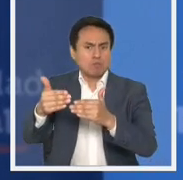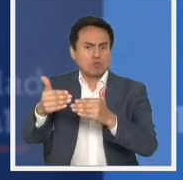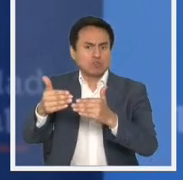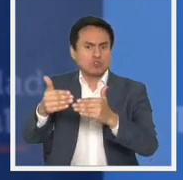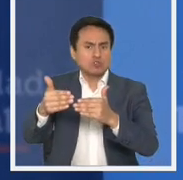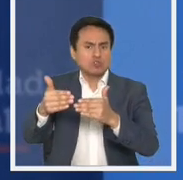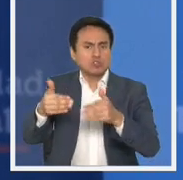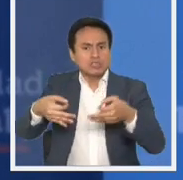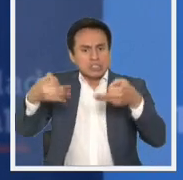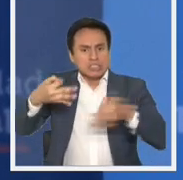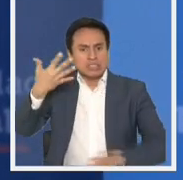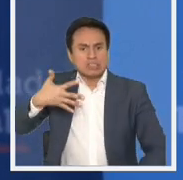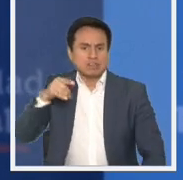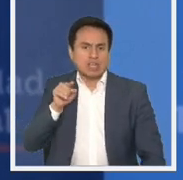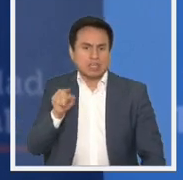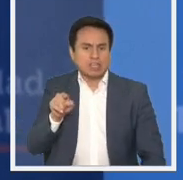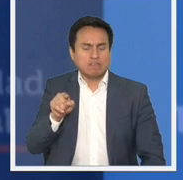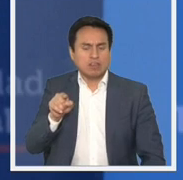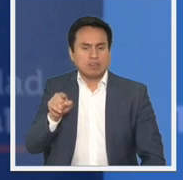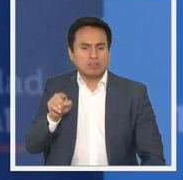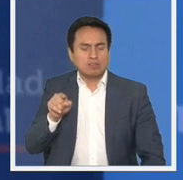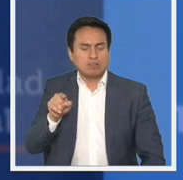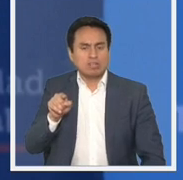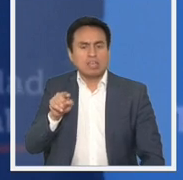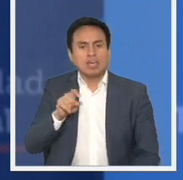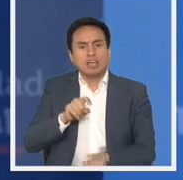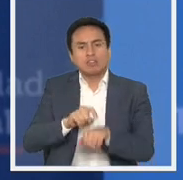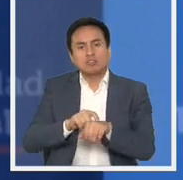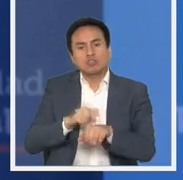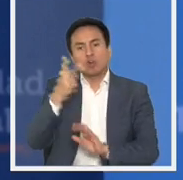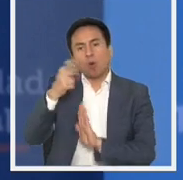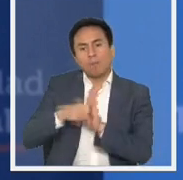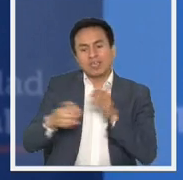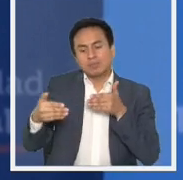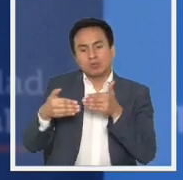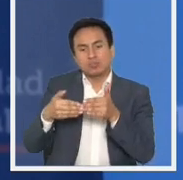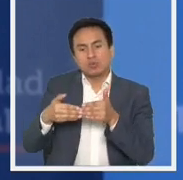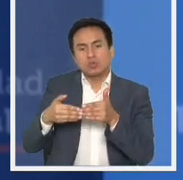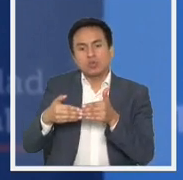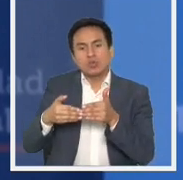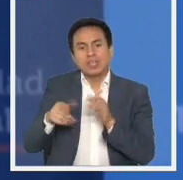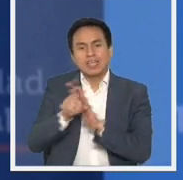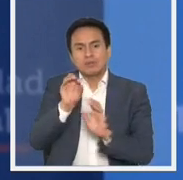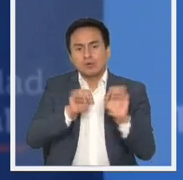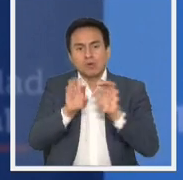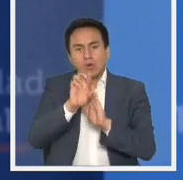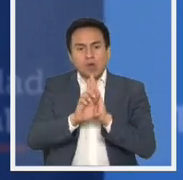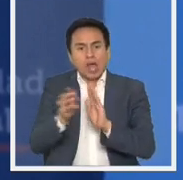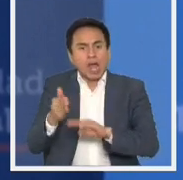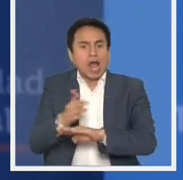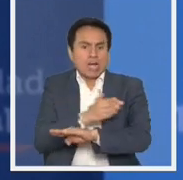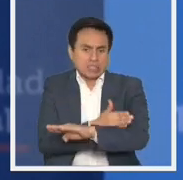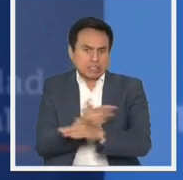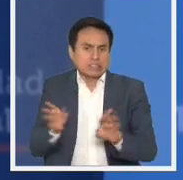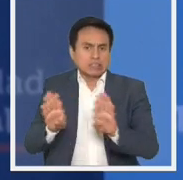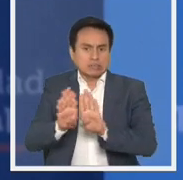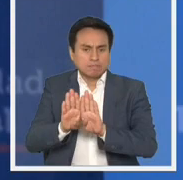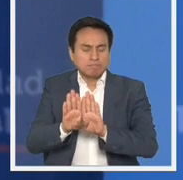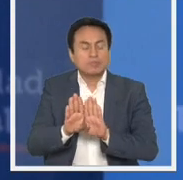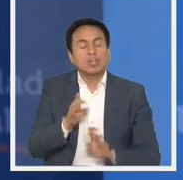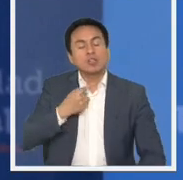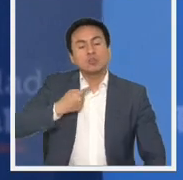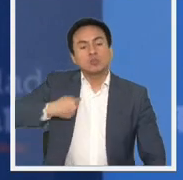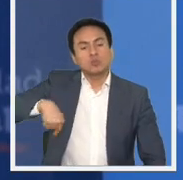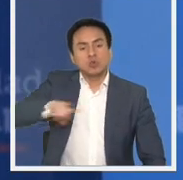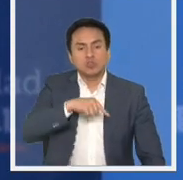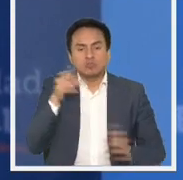de manera significativa en estos últimos dos meses antes del cierre legislativo nosotros estamos